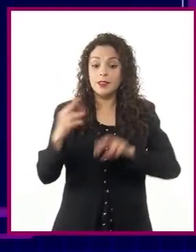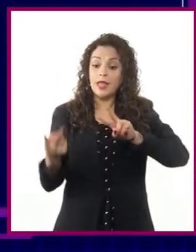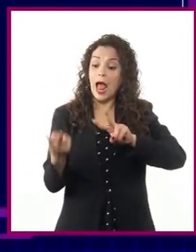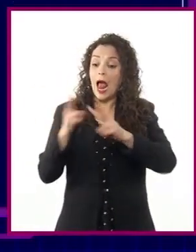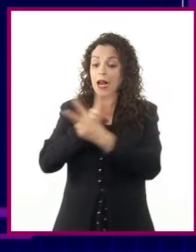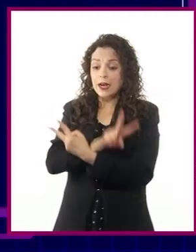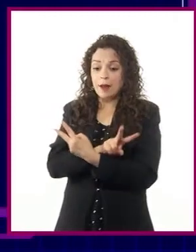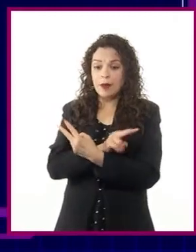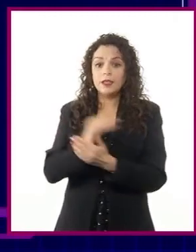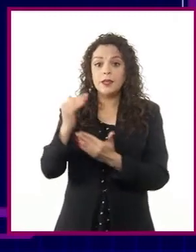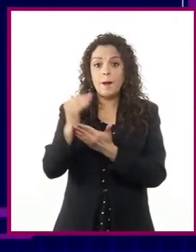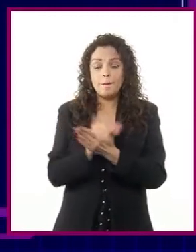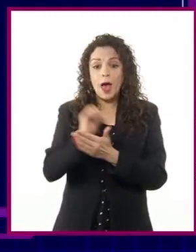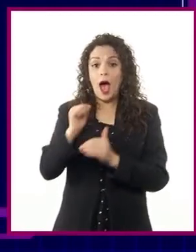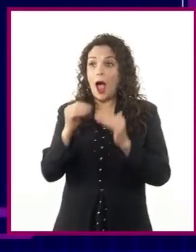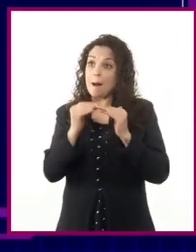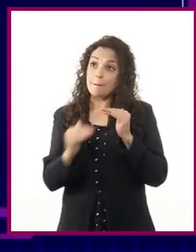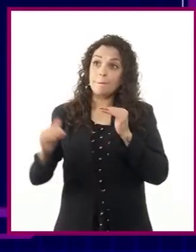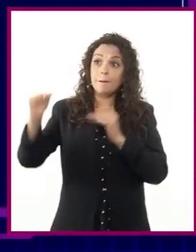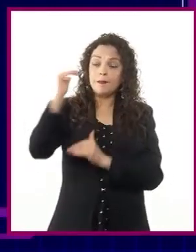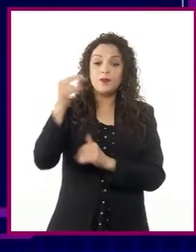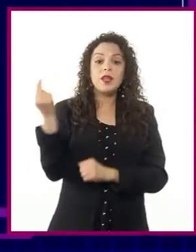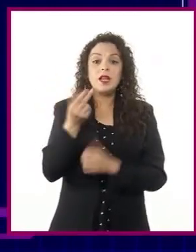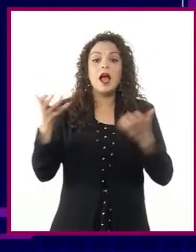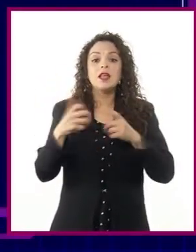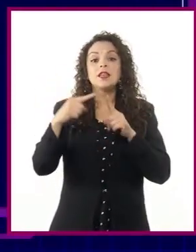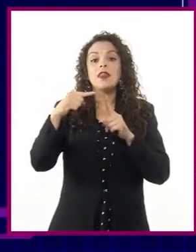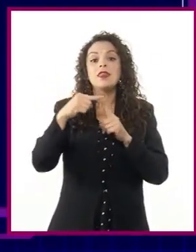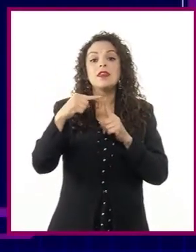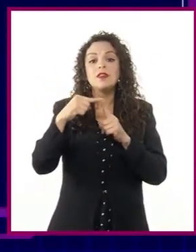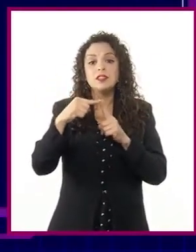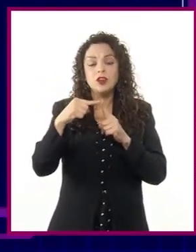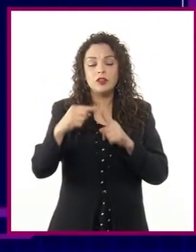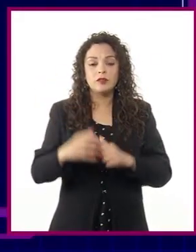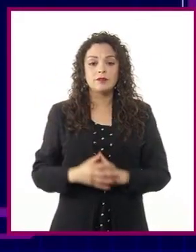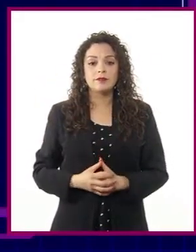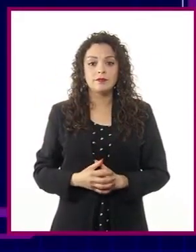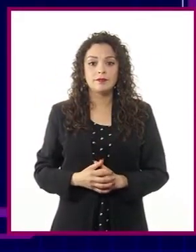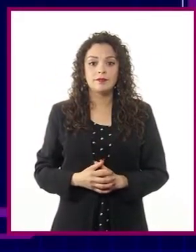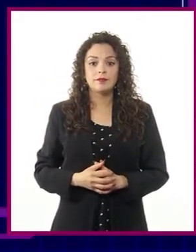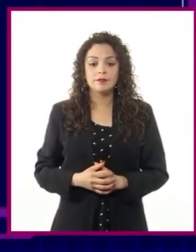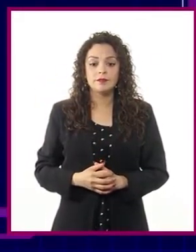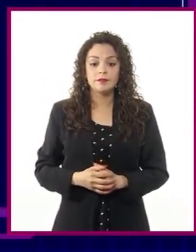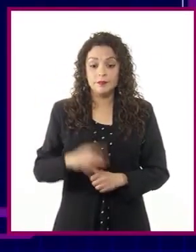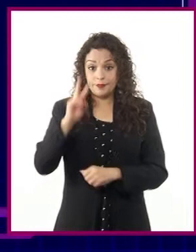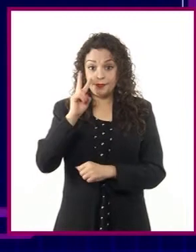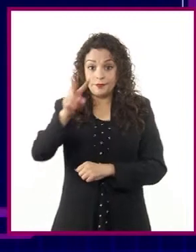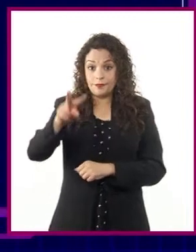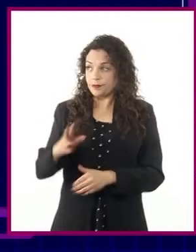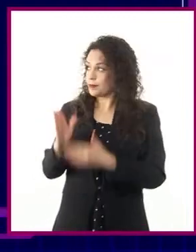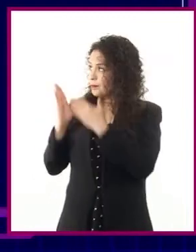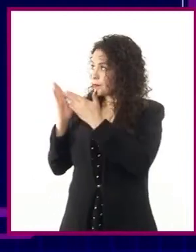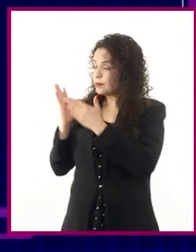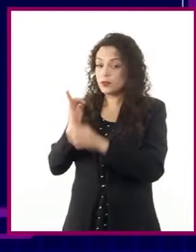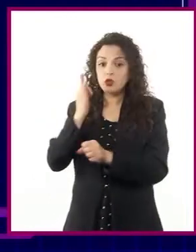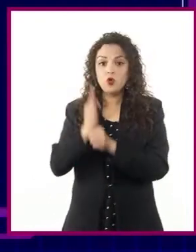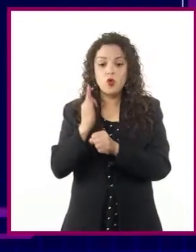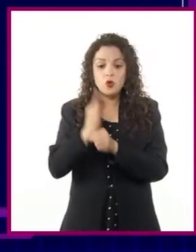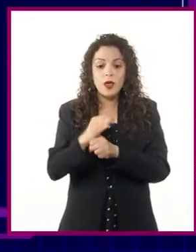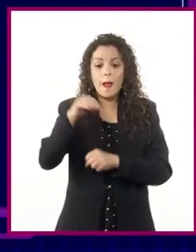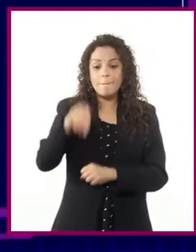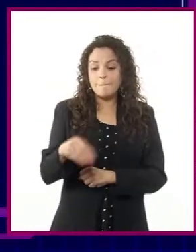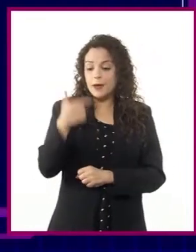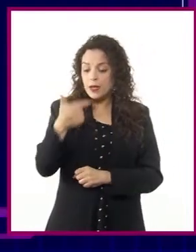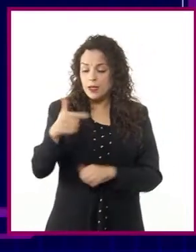unidad menor a una mayor, entonces se debe realizar una división. En este caso, vamos a convertir miligramos